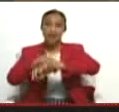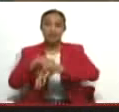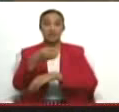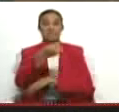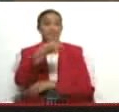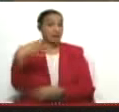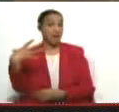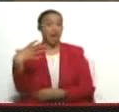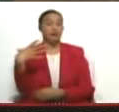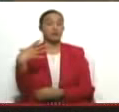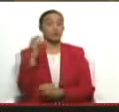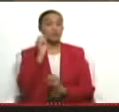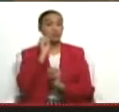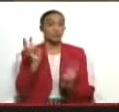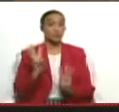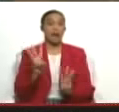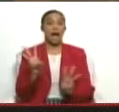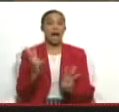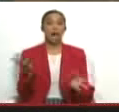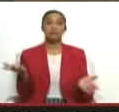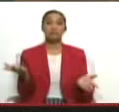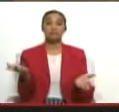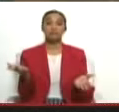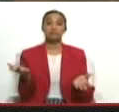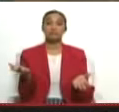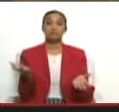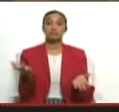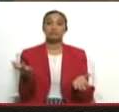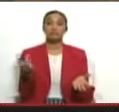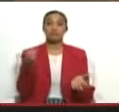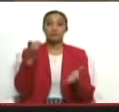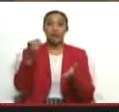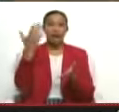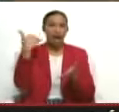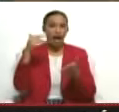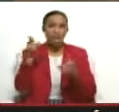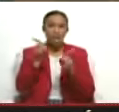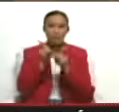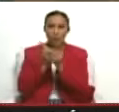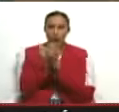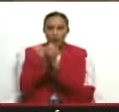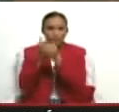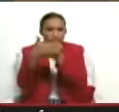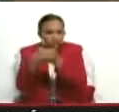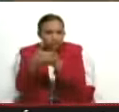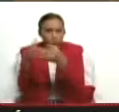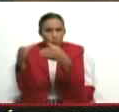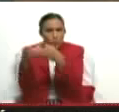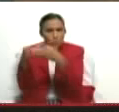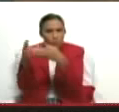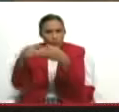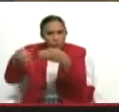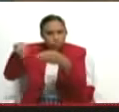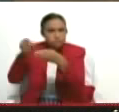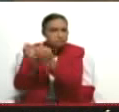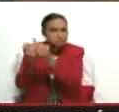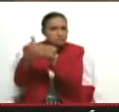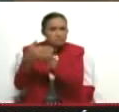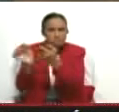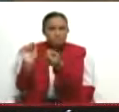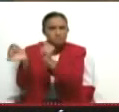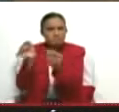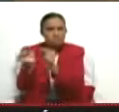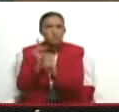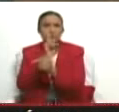si antes era encubierta su perfil que no es de defensor de Derechos Humanos por todo lo que hemos visto sino